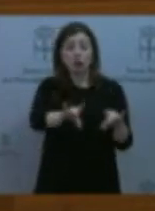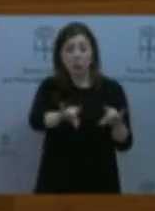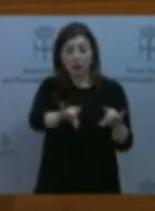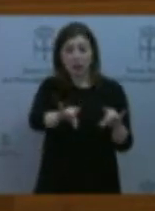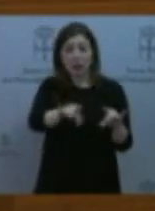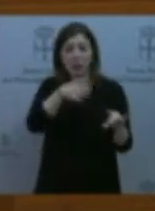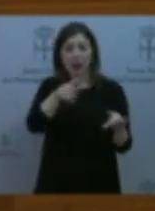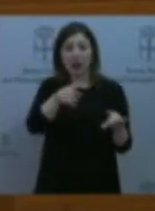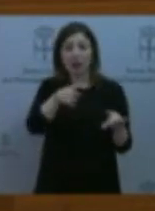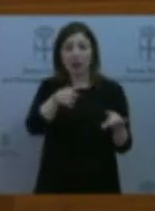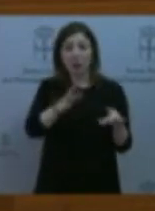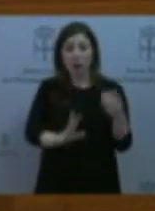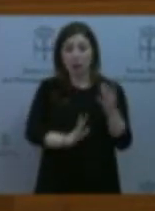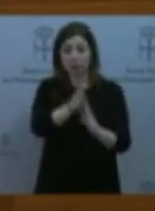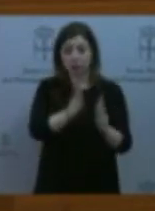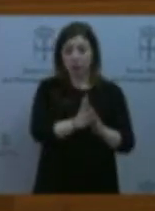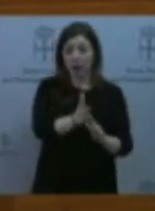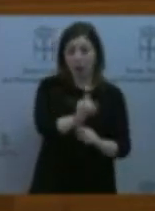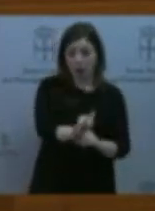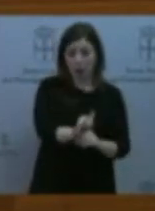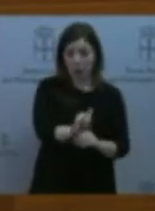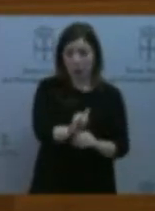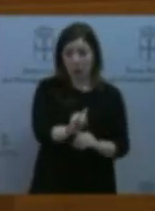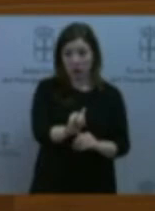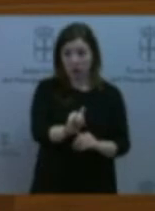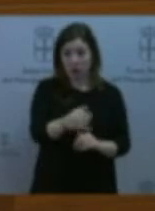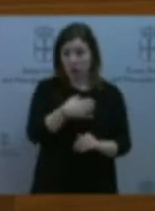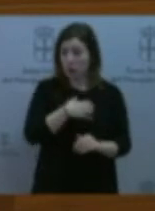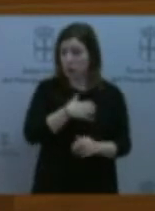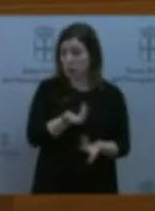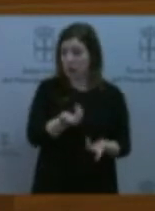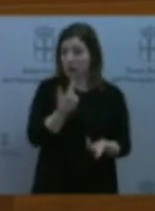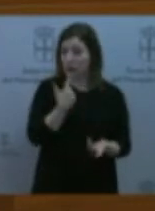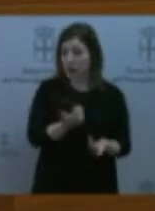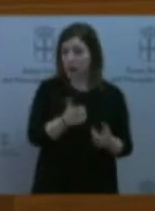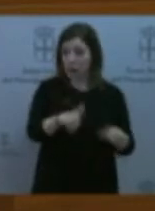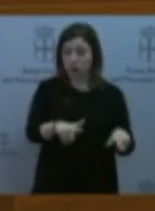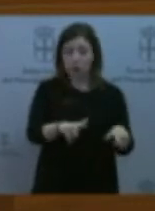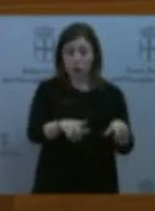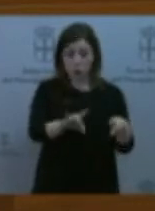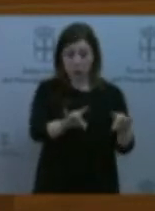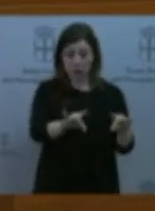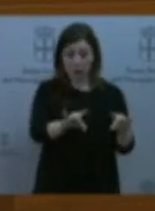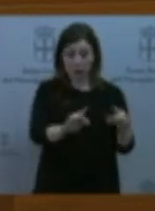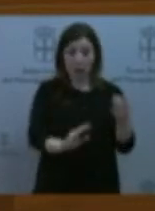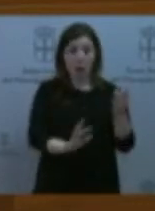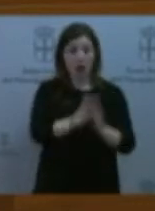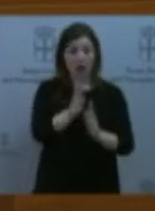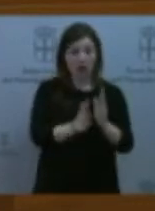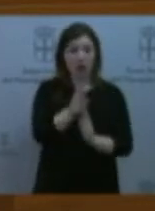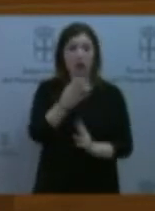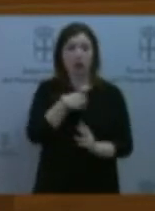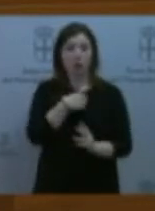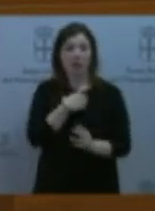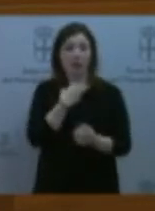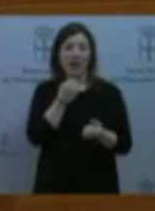Impiden que se pueda declarar superficie que haya sido objeto de un incendio. Pero es que además hay muchas más cosas que no estamos